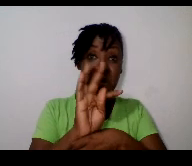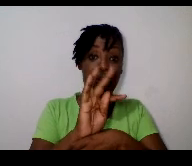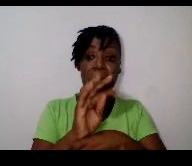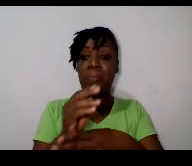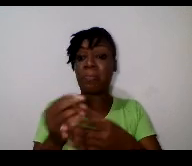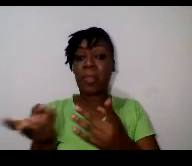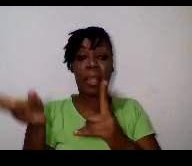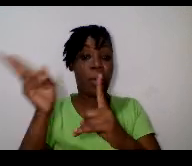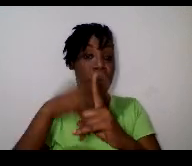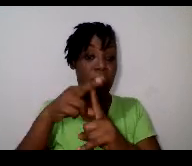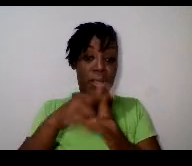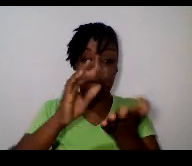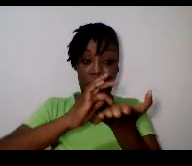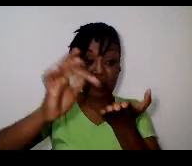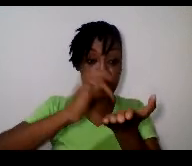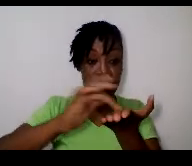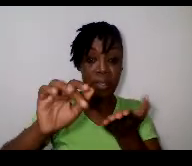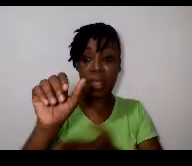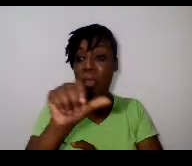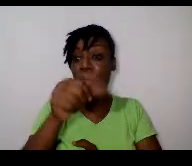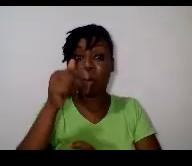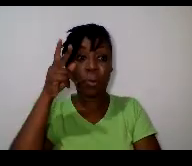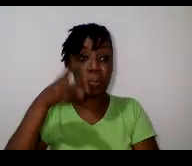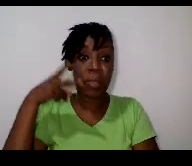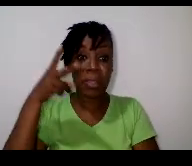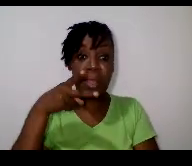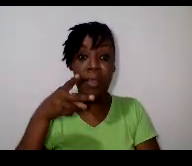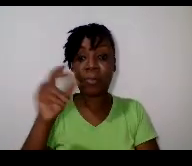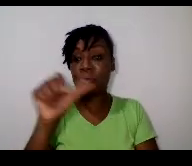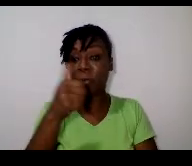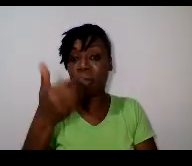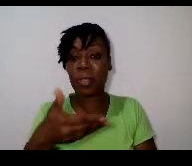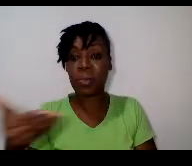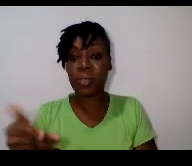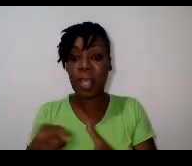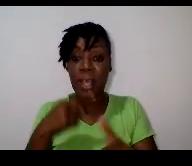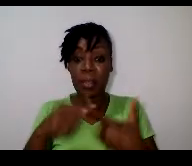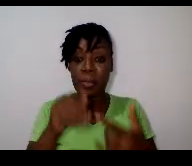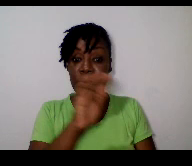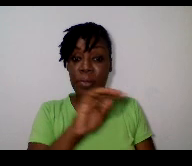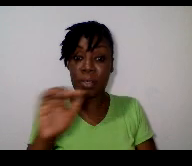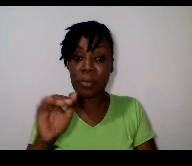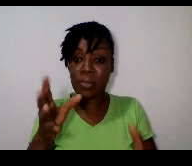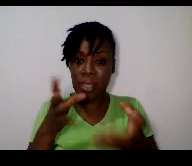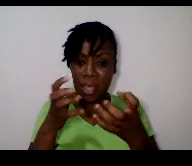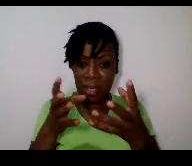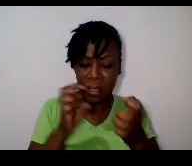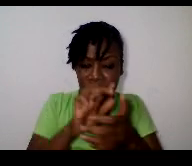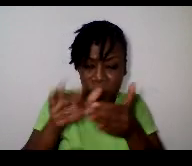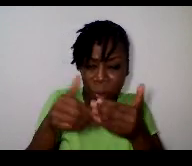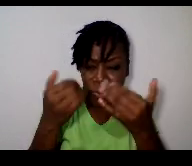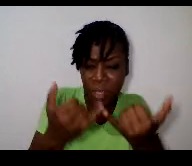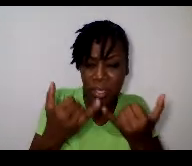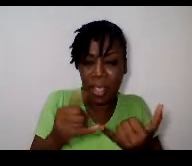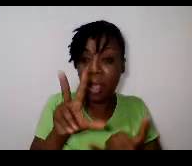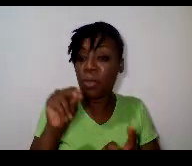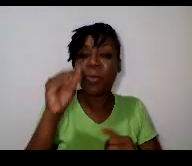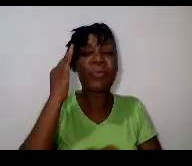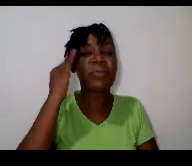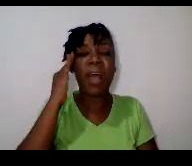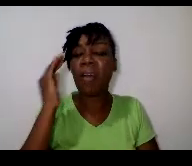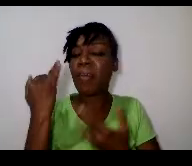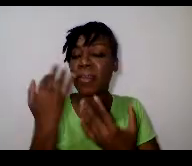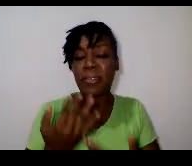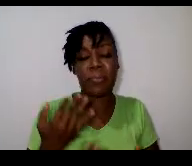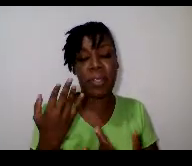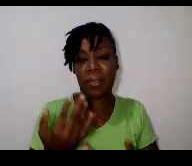aplicaciones, otras series, otros videos, otras cosas. Entonces los niños todo lo quieren ya, no saben esperar, y lo que pasa es